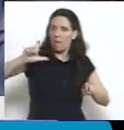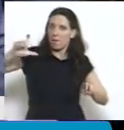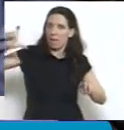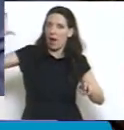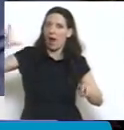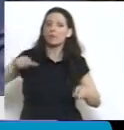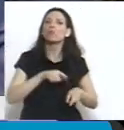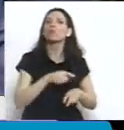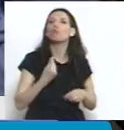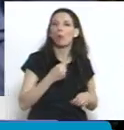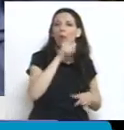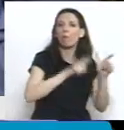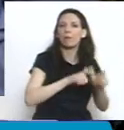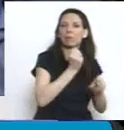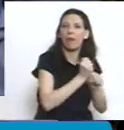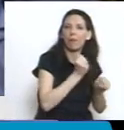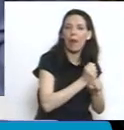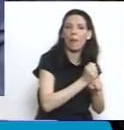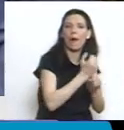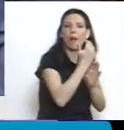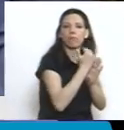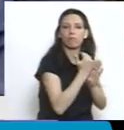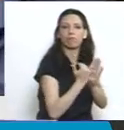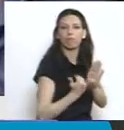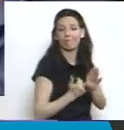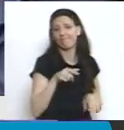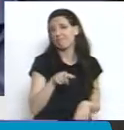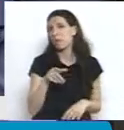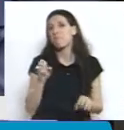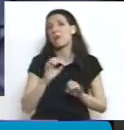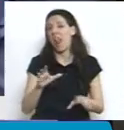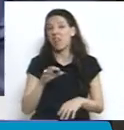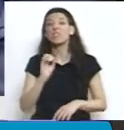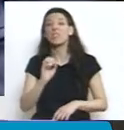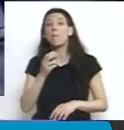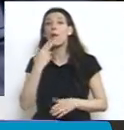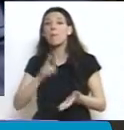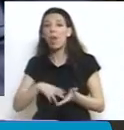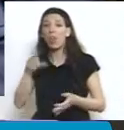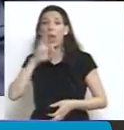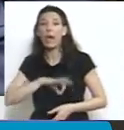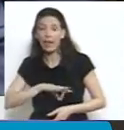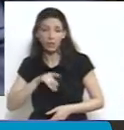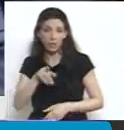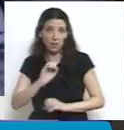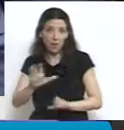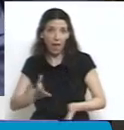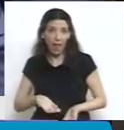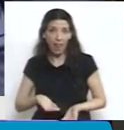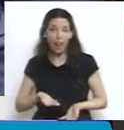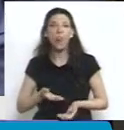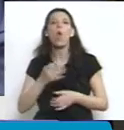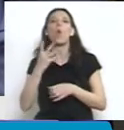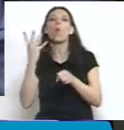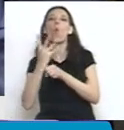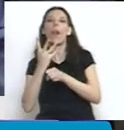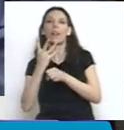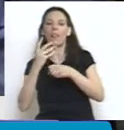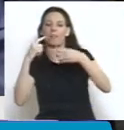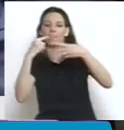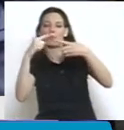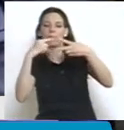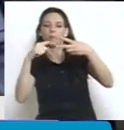del salario de los trabajadores, es decir, del mal llamado impuesto a las ganancias, a la cuarta categoría de todos los